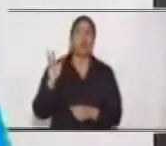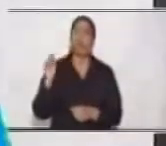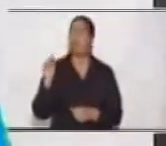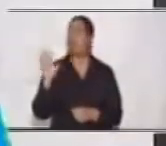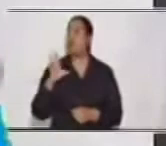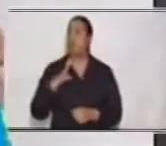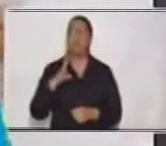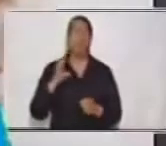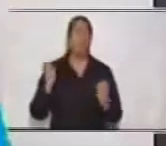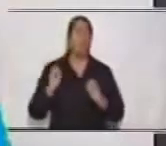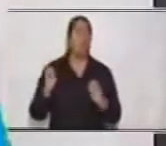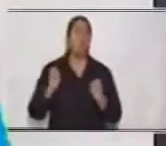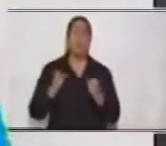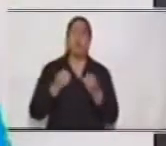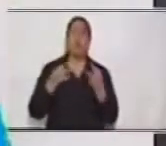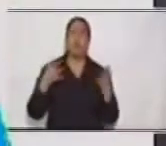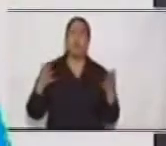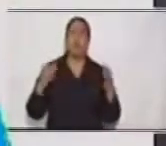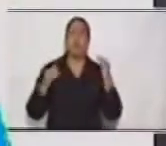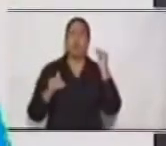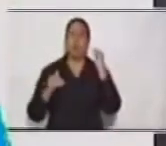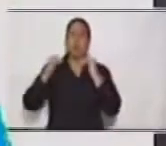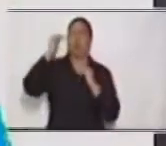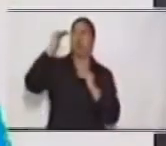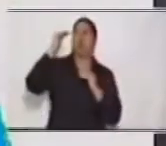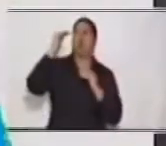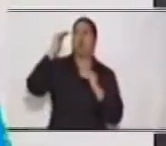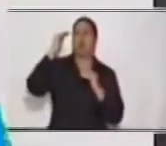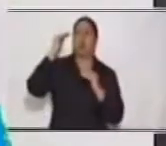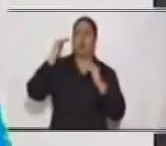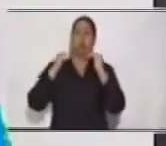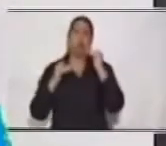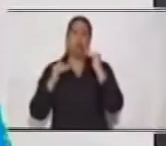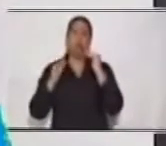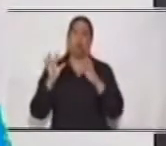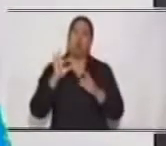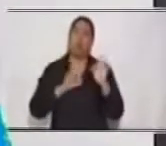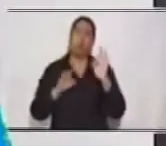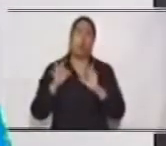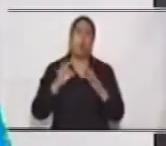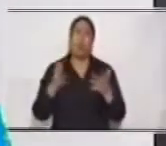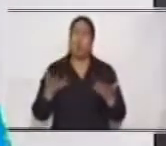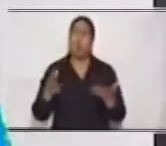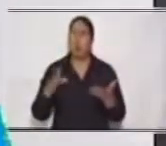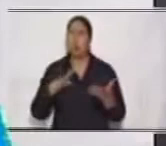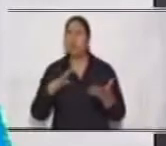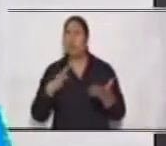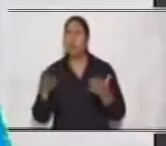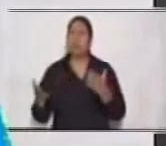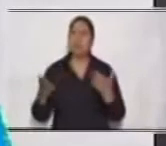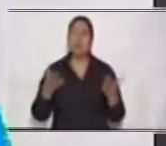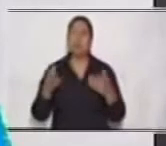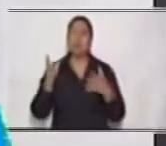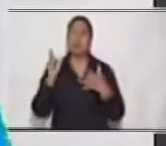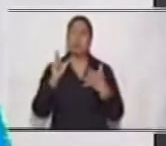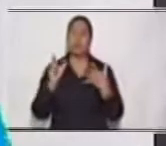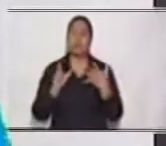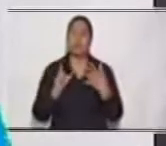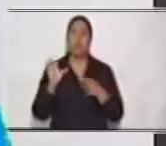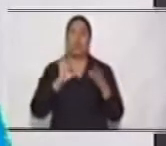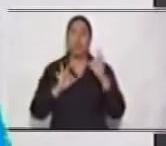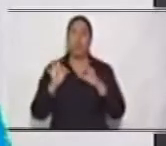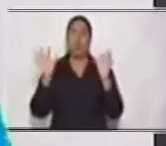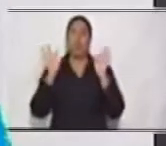ningún número que sea mayor que otro y que nos genere algún tipo de característica o de